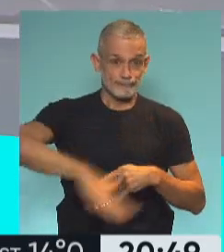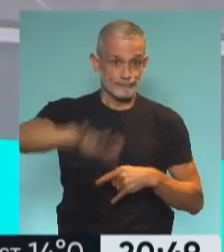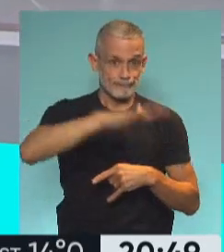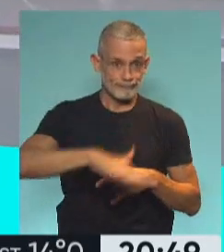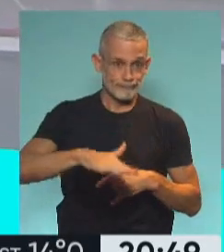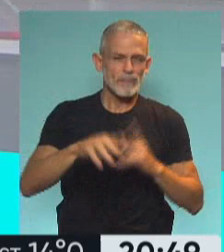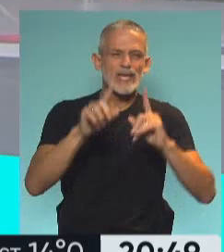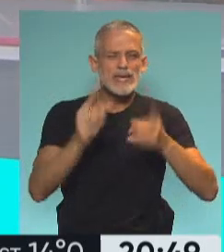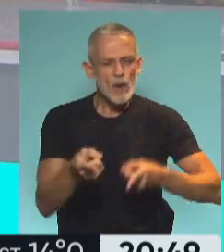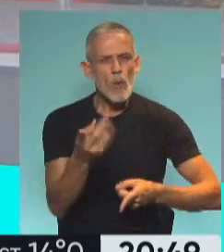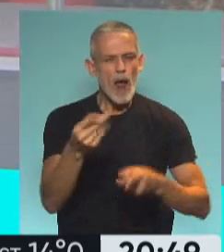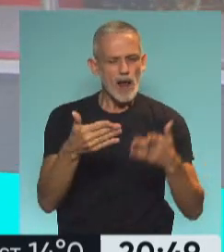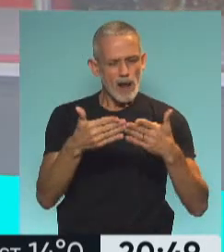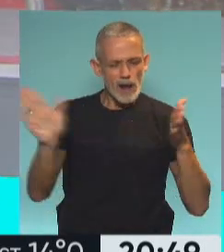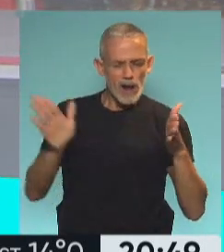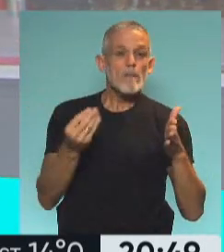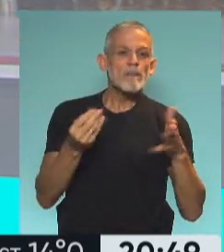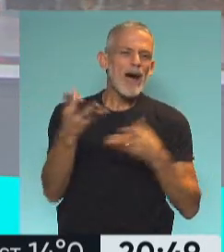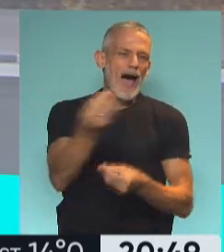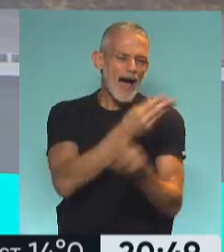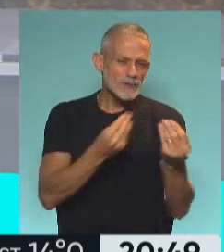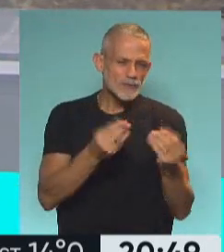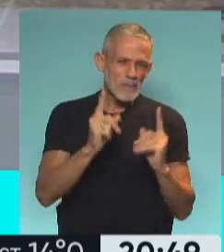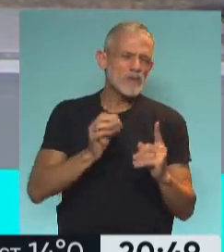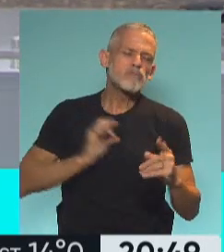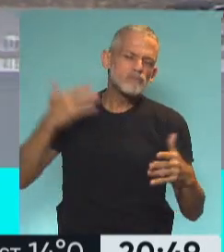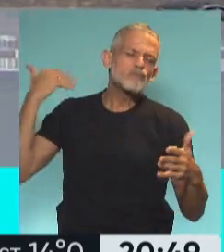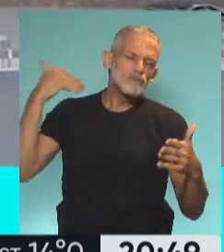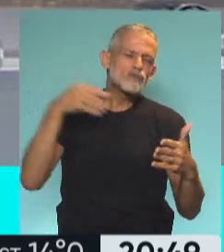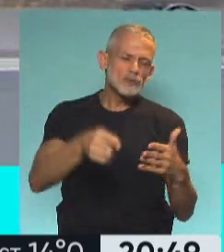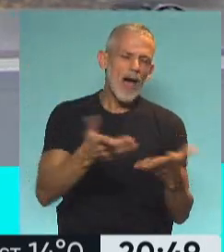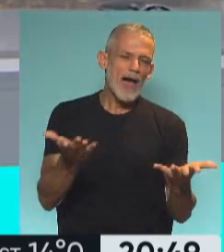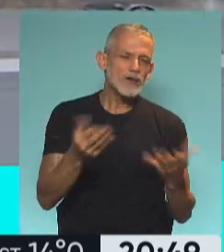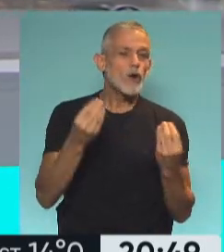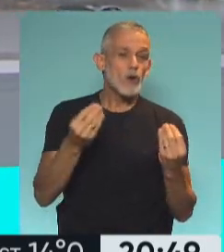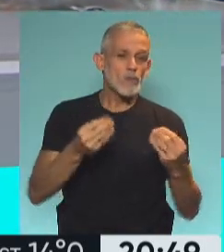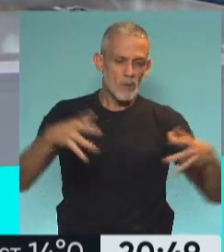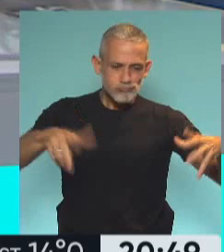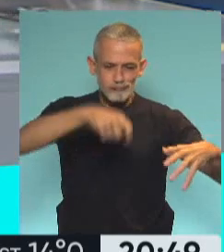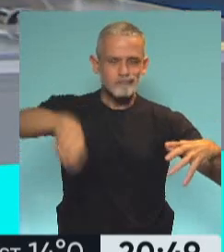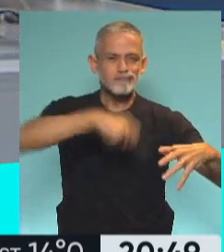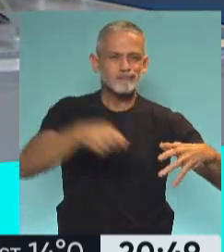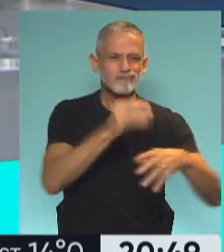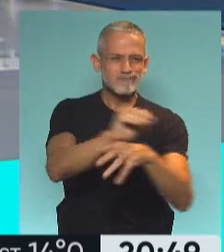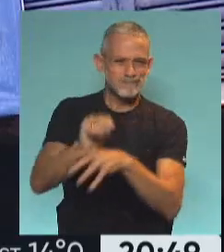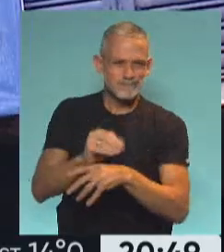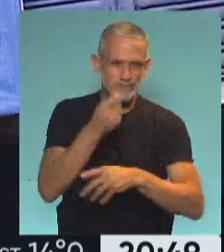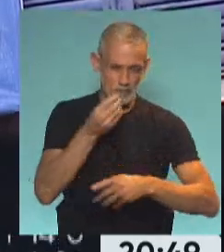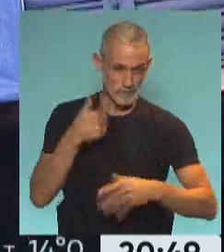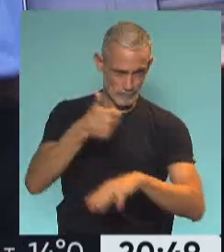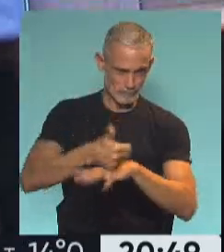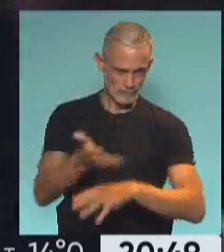todas maneras abre sus puertas a la solidaridad, como lo hace desde hace muchísimos años, con una olla popular. Ahí